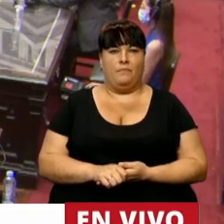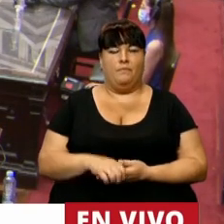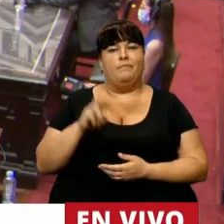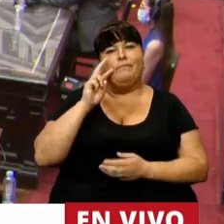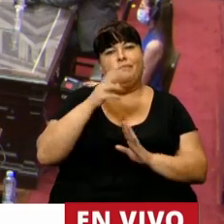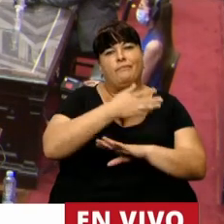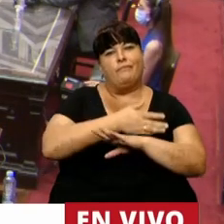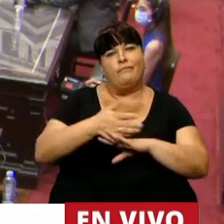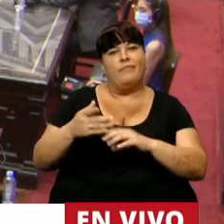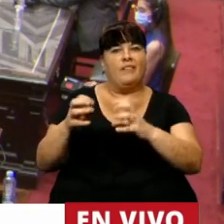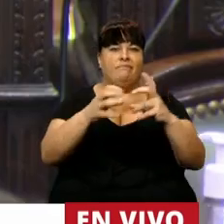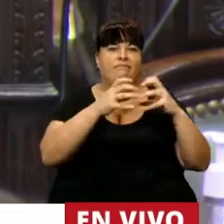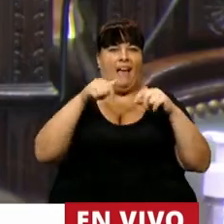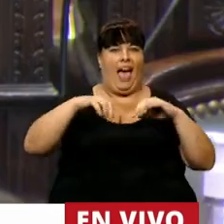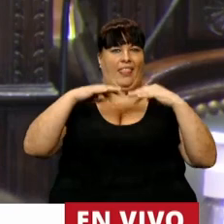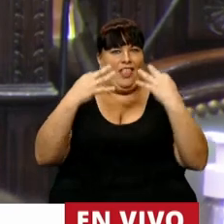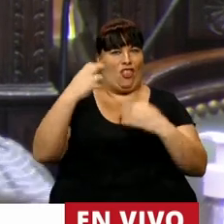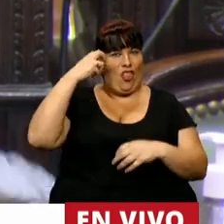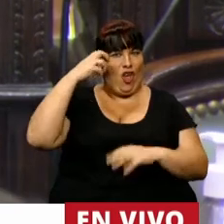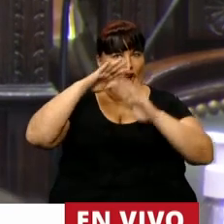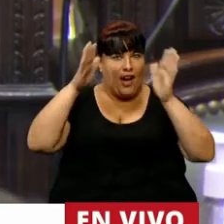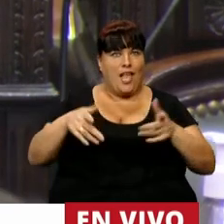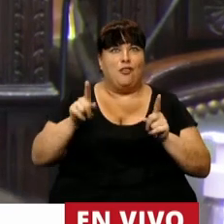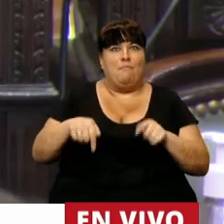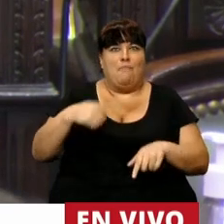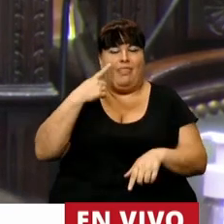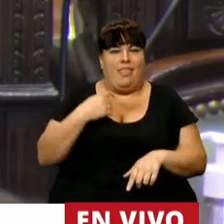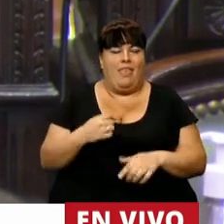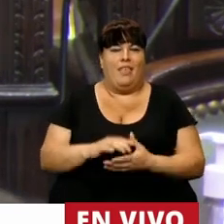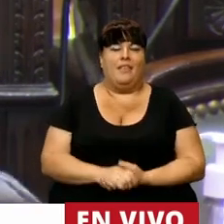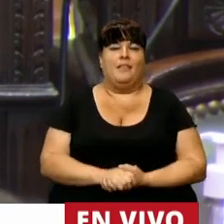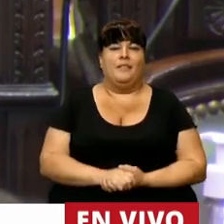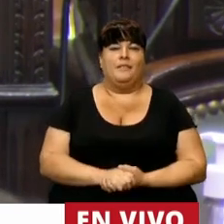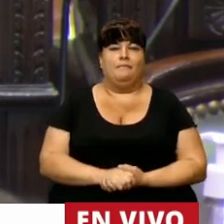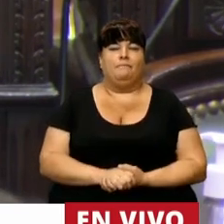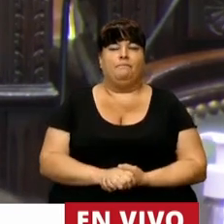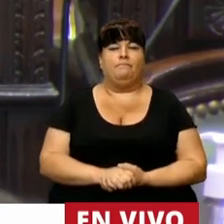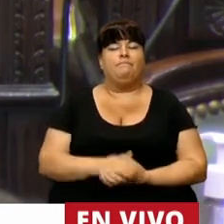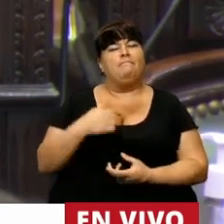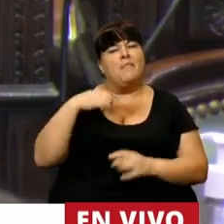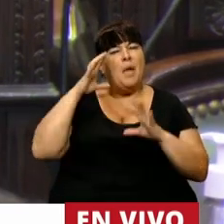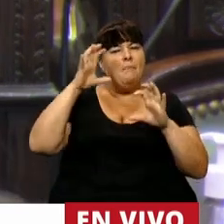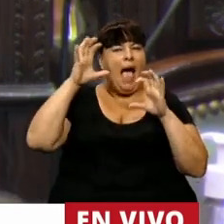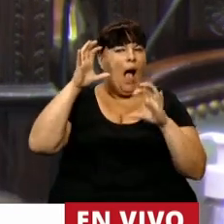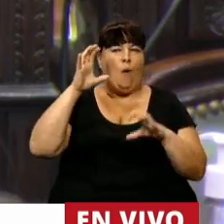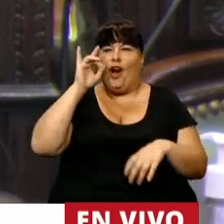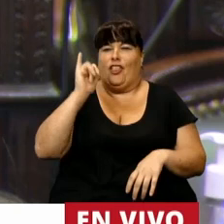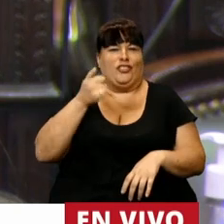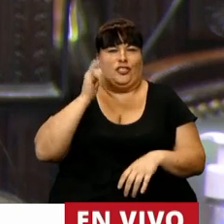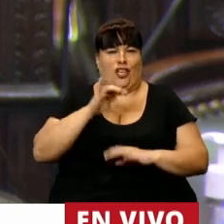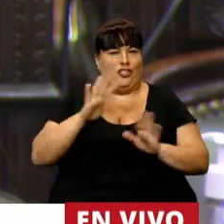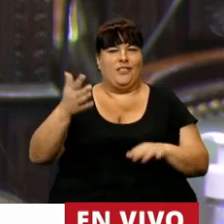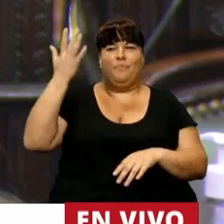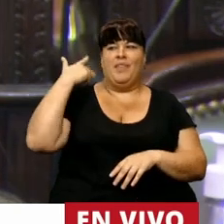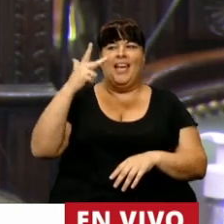las discusiones que se dan en este Parlamento, en este día, y recordaba, era inevitable,